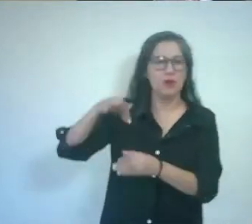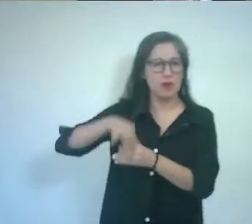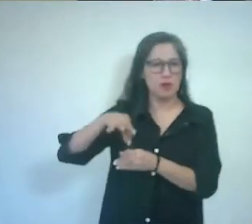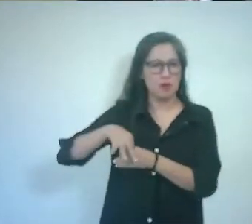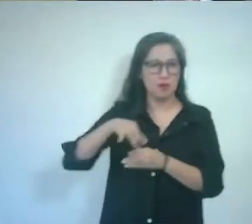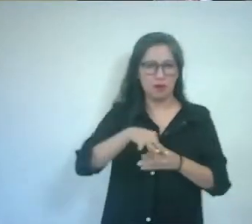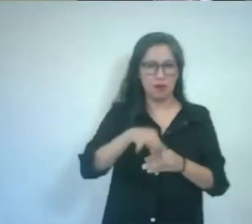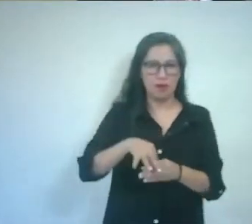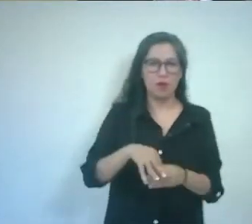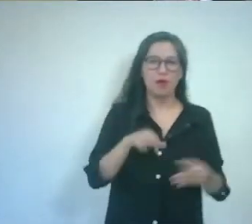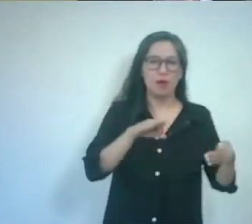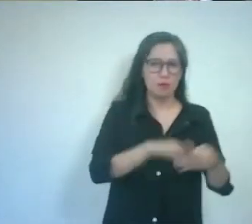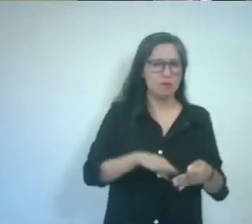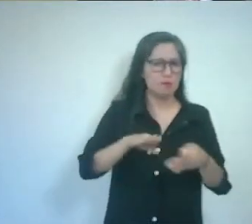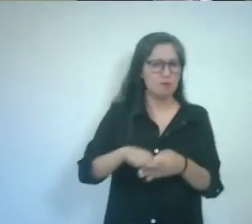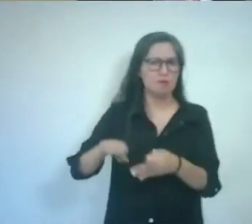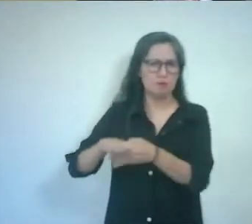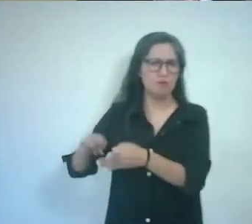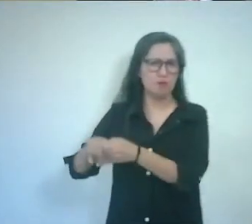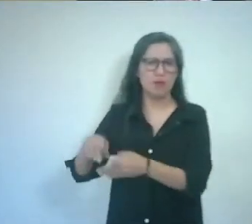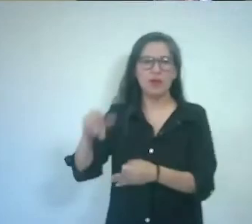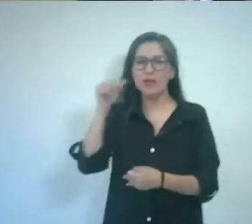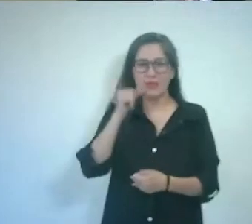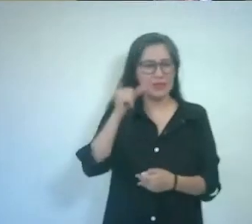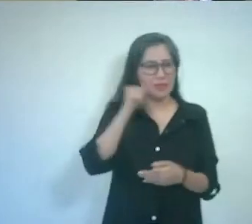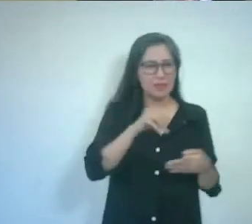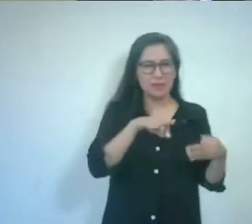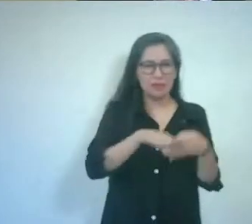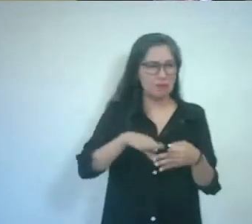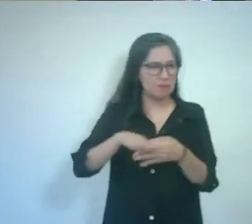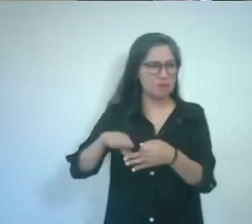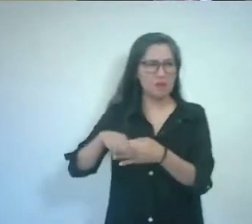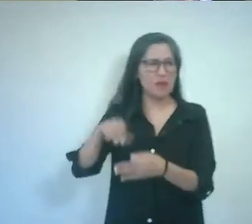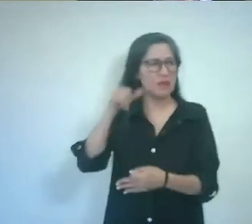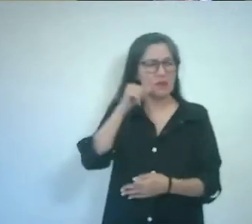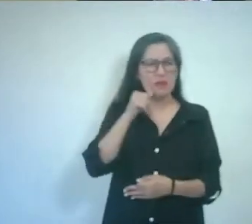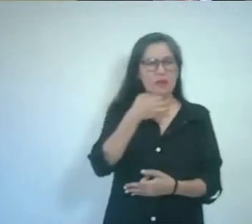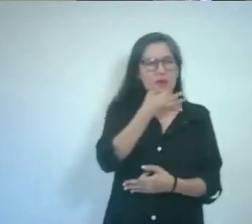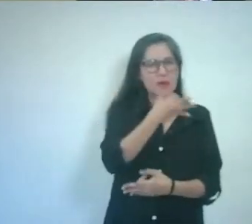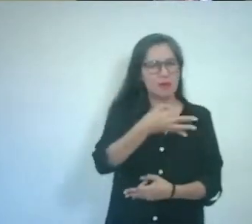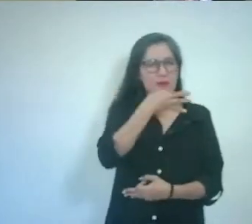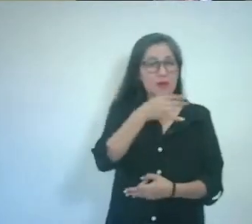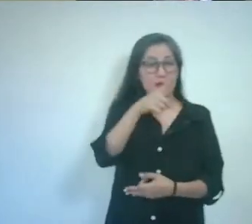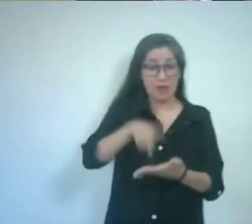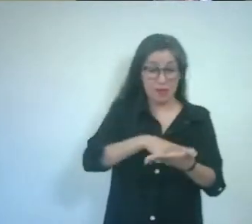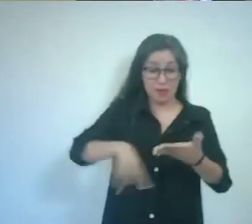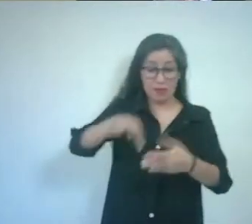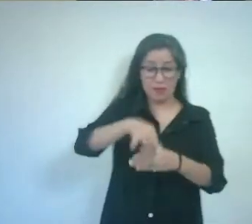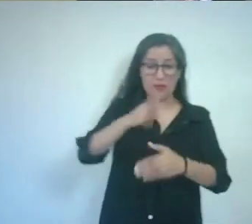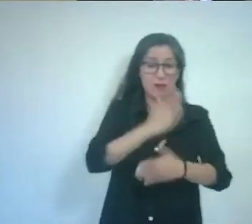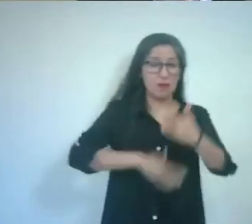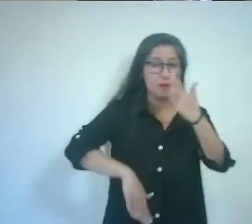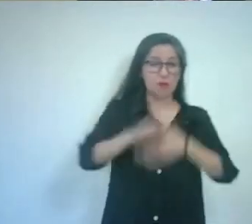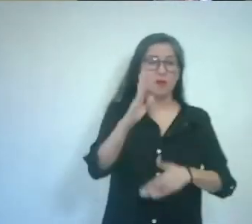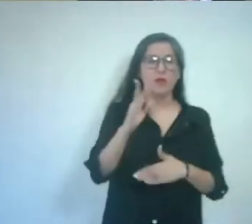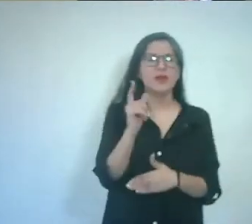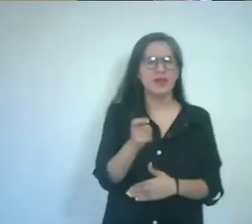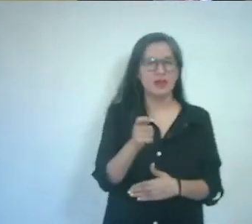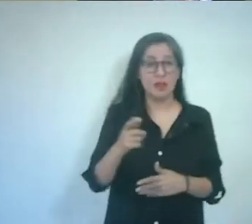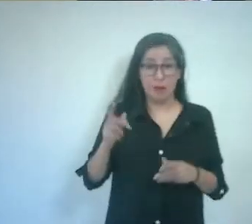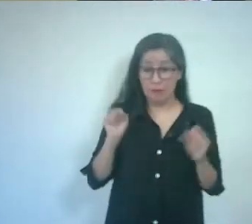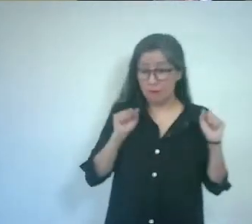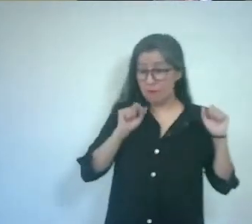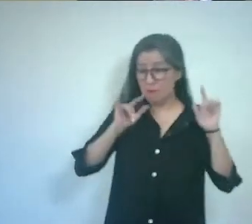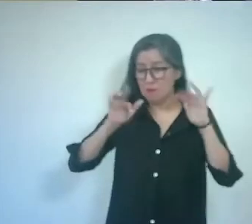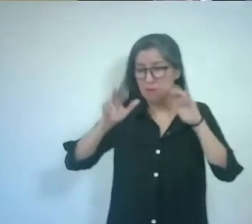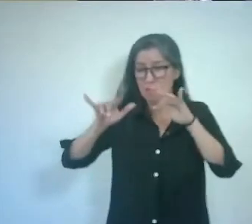Constantemente hemos estado sosteniendo hasta el hastío de que una jornada electoral exitosa no solo es aquella en donde acuden muchas